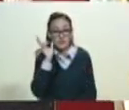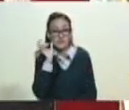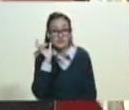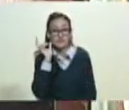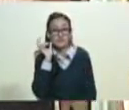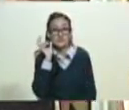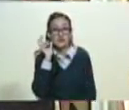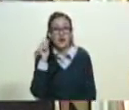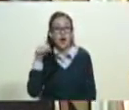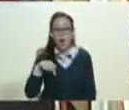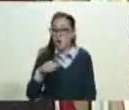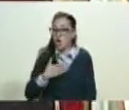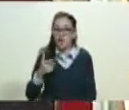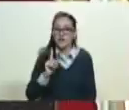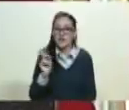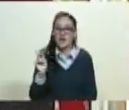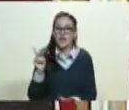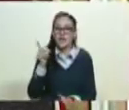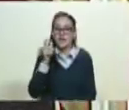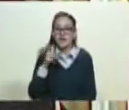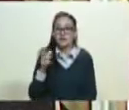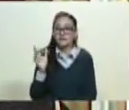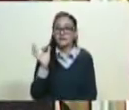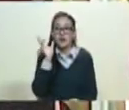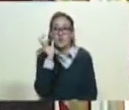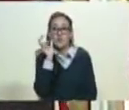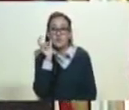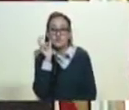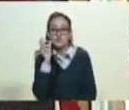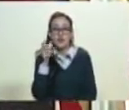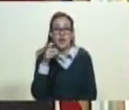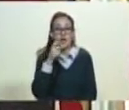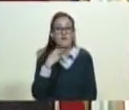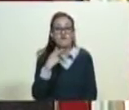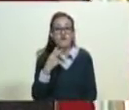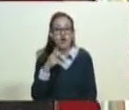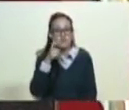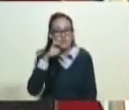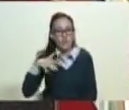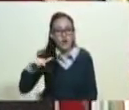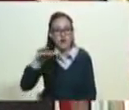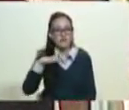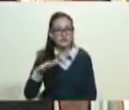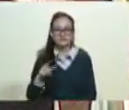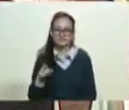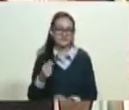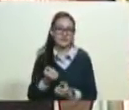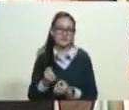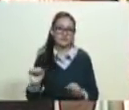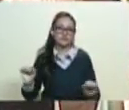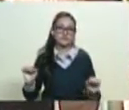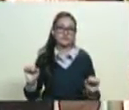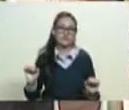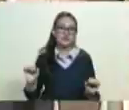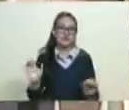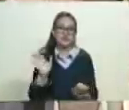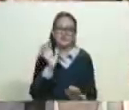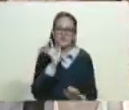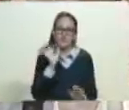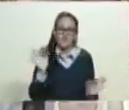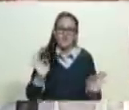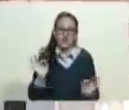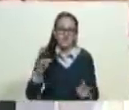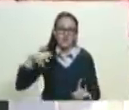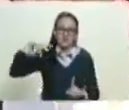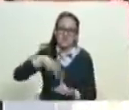también trataron de impedir la voz del pueblo. Y eso es sencillamente imposible. No hay forma de acallar